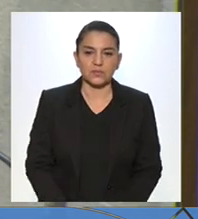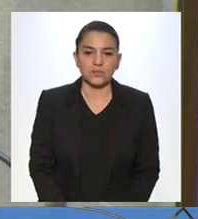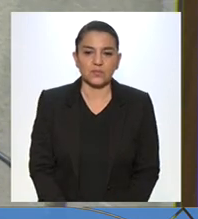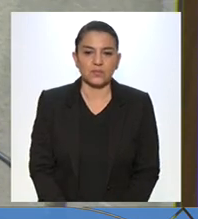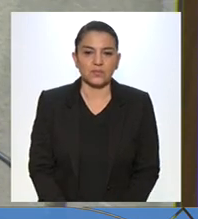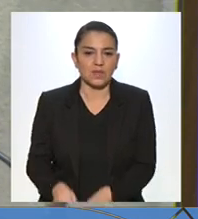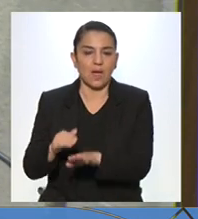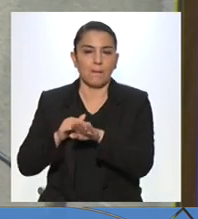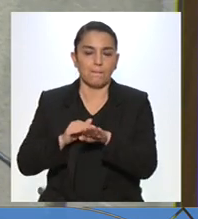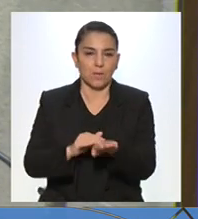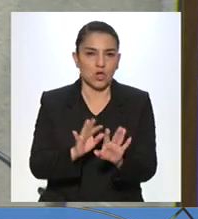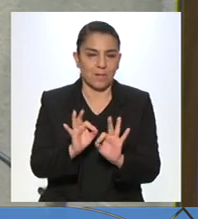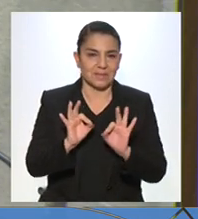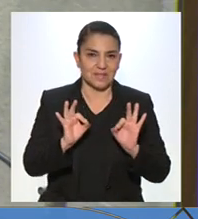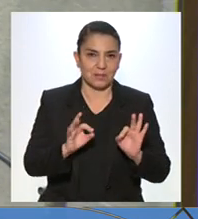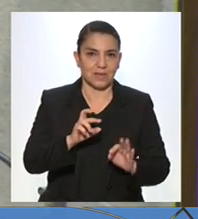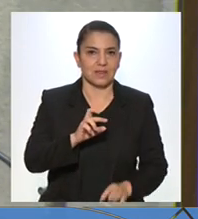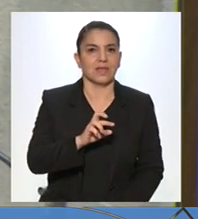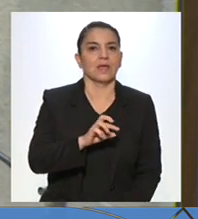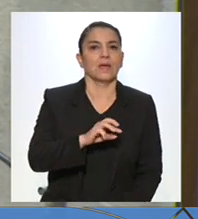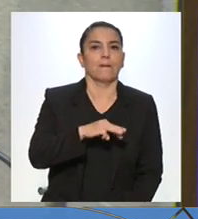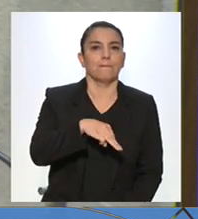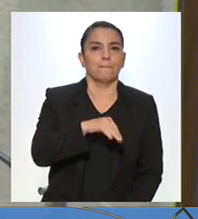el apoyo fundamentalmente a las MIPE.